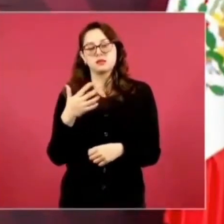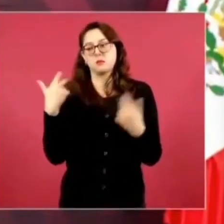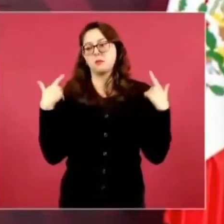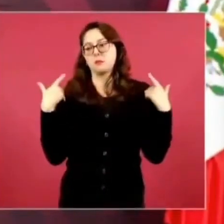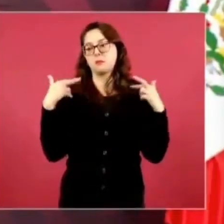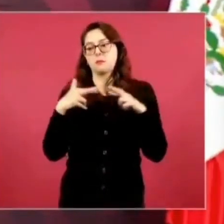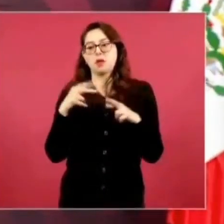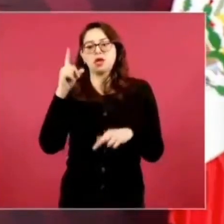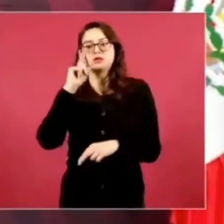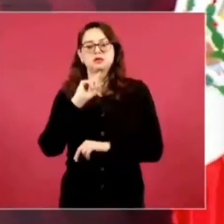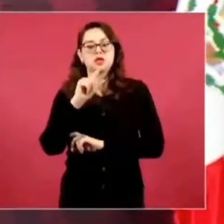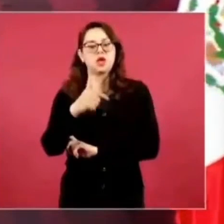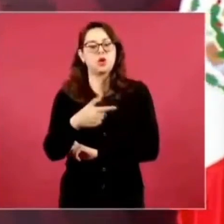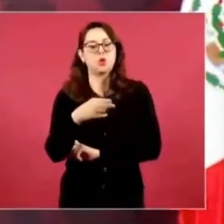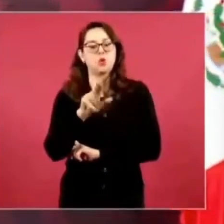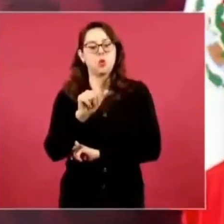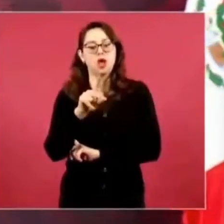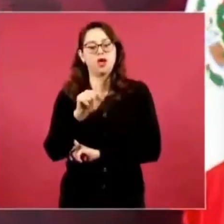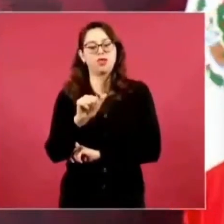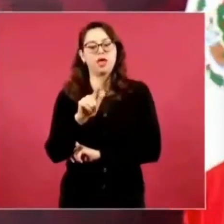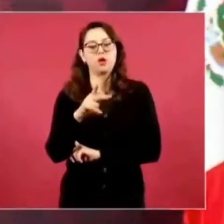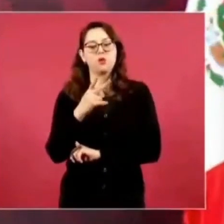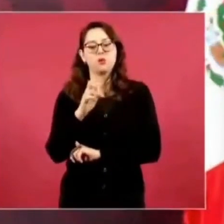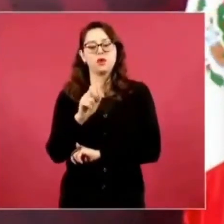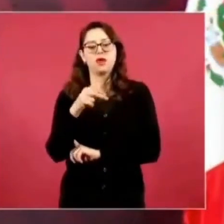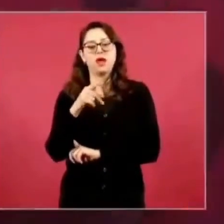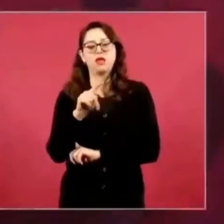Guadalupe Antonio de la Cruz.